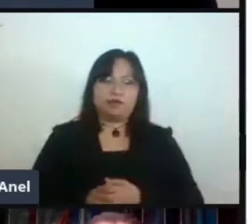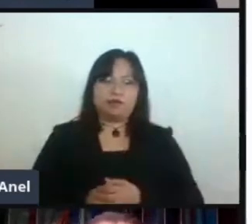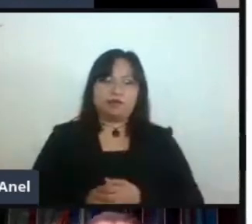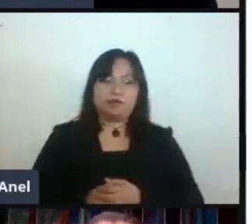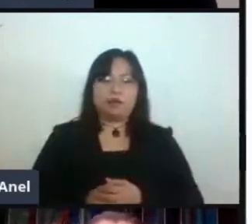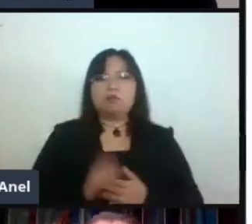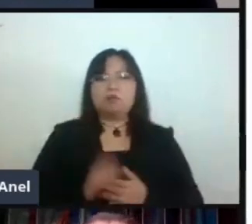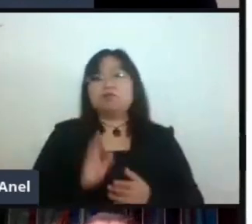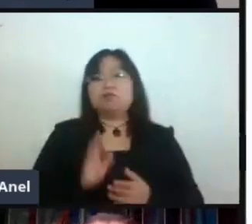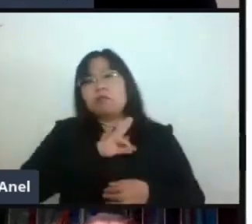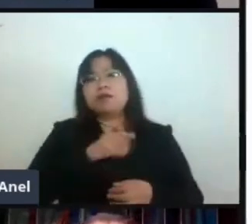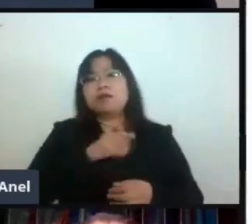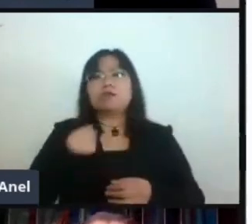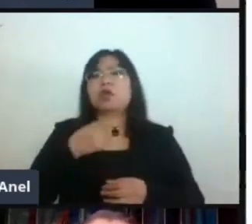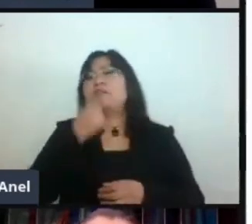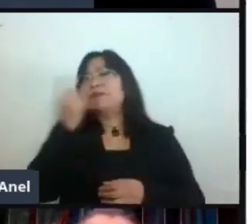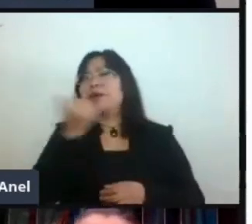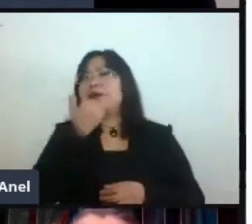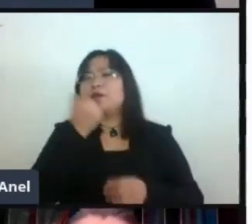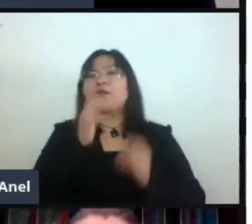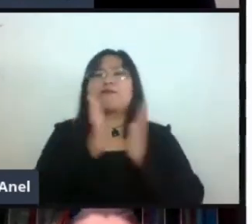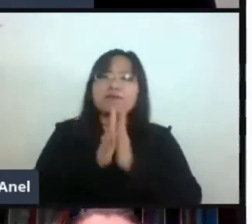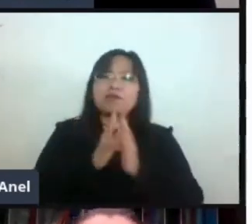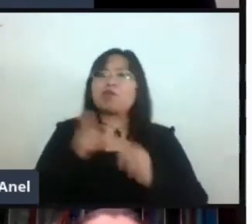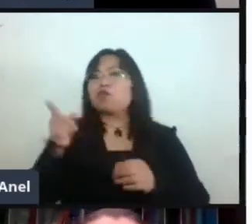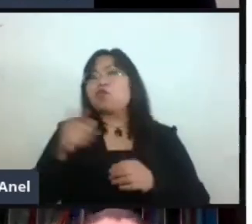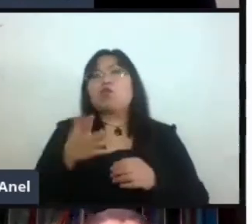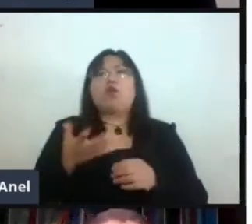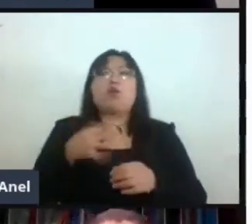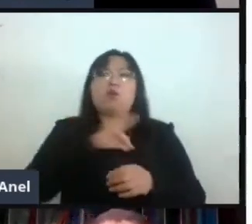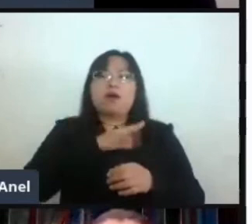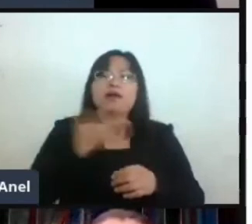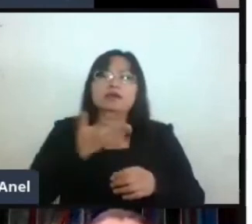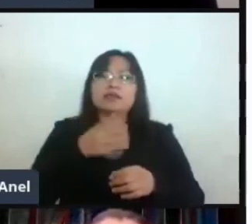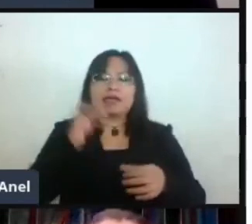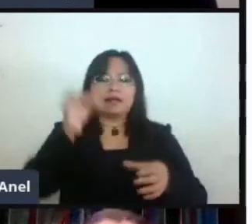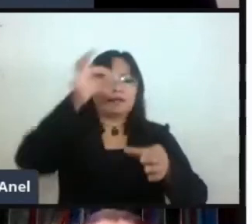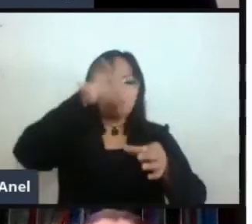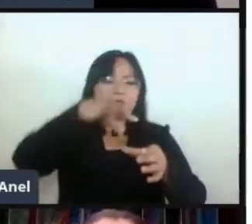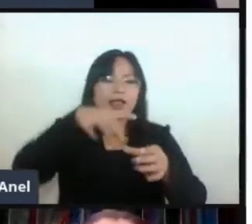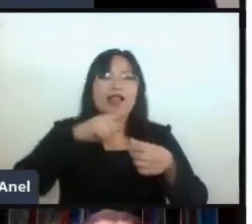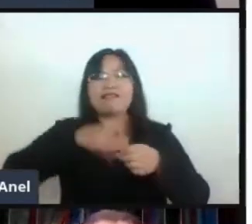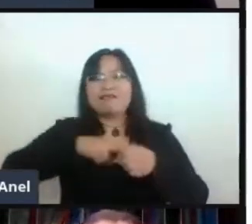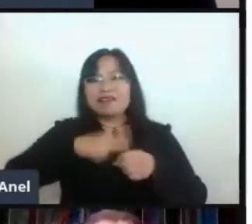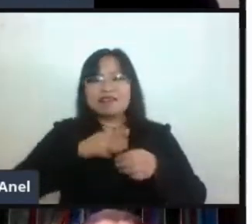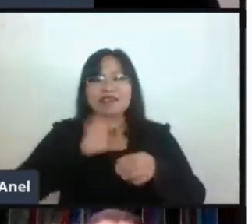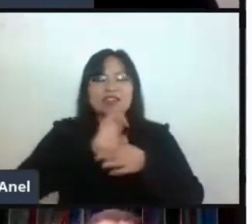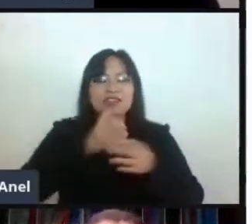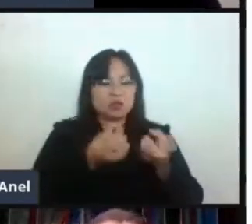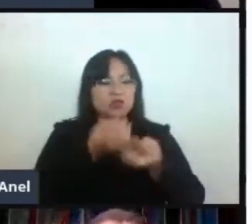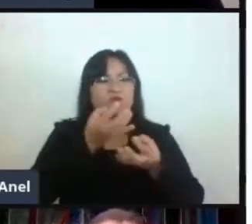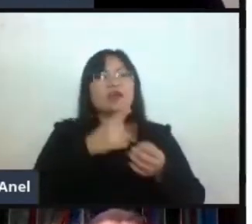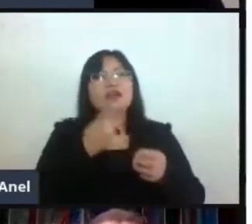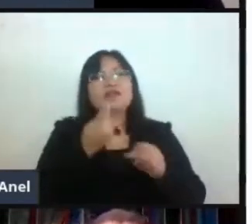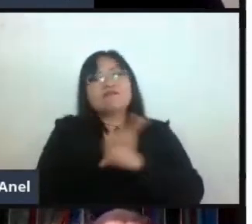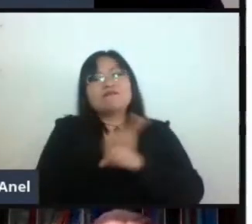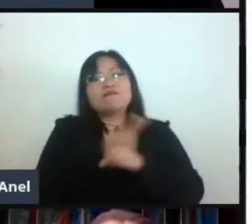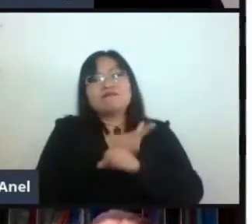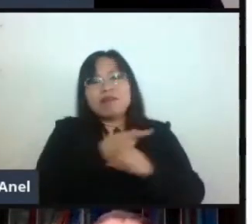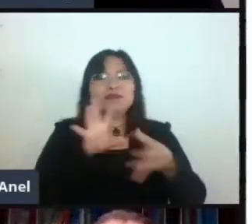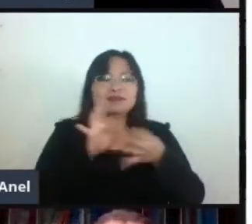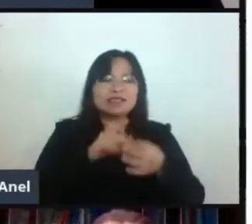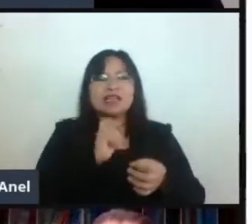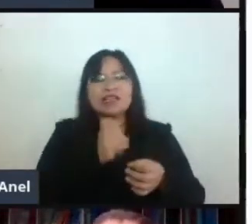combinación con una pastilla efervescente y agua y les pido que observen ciertas cosas, les puede poner reporte